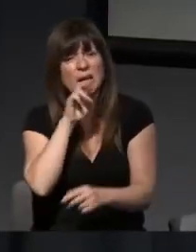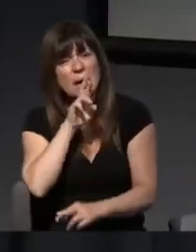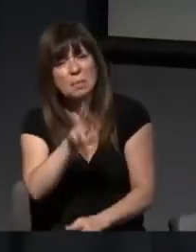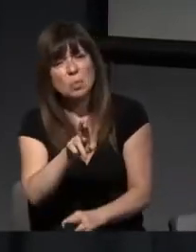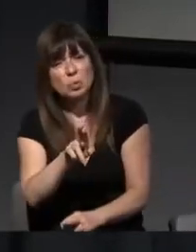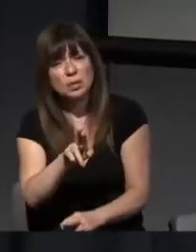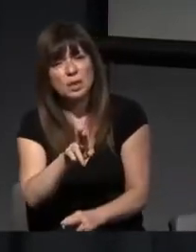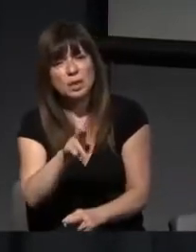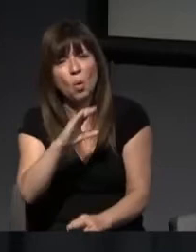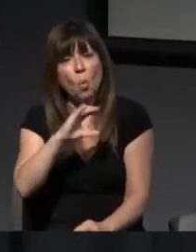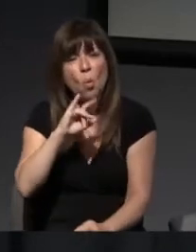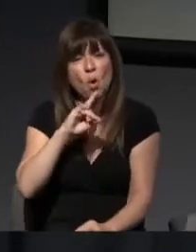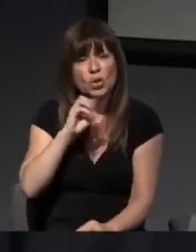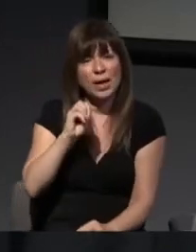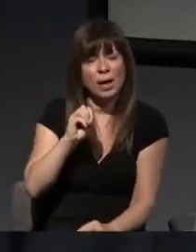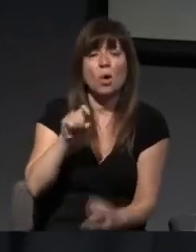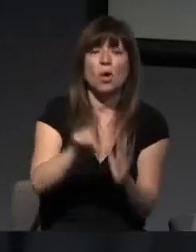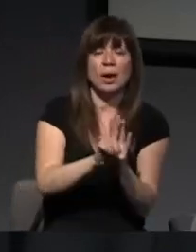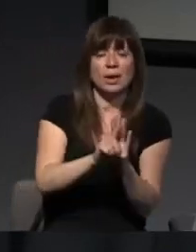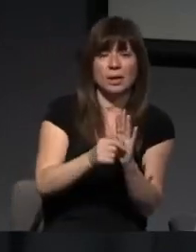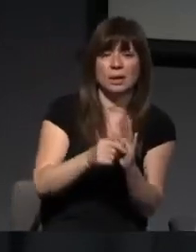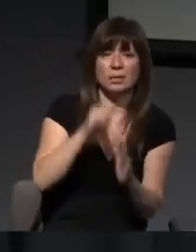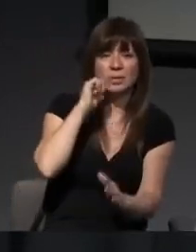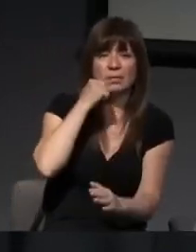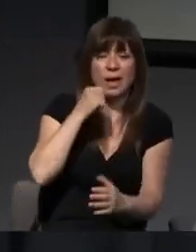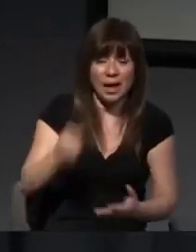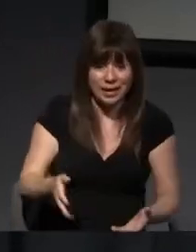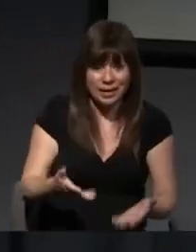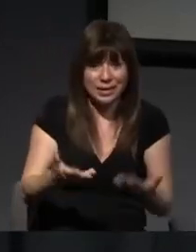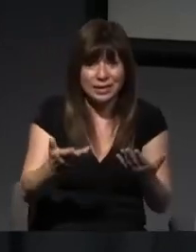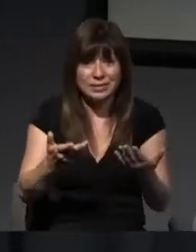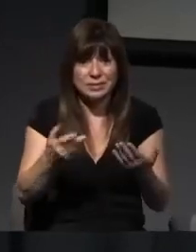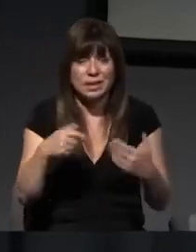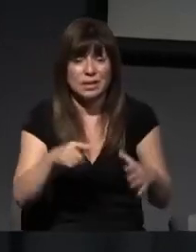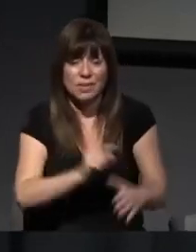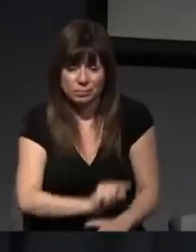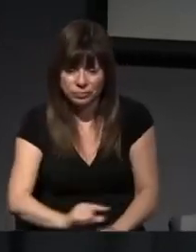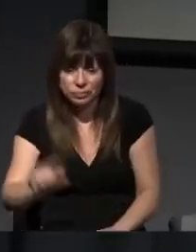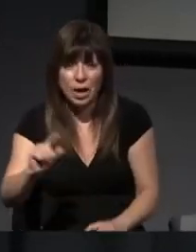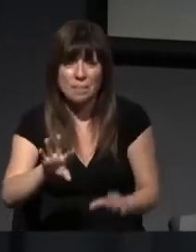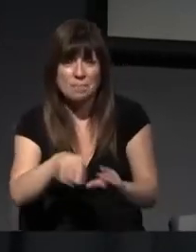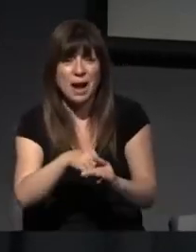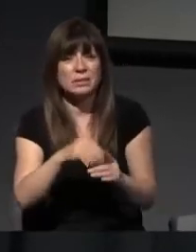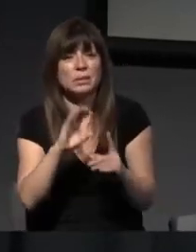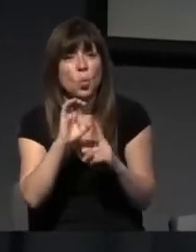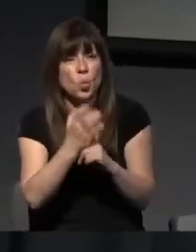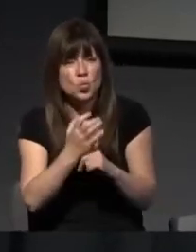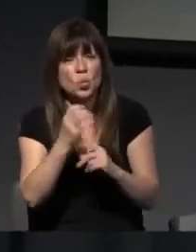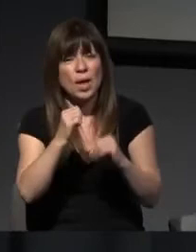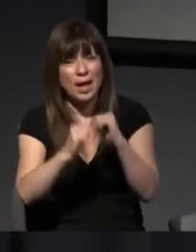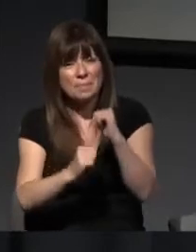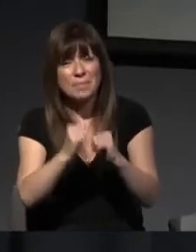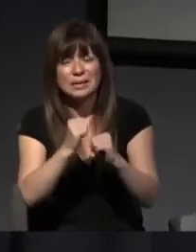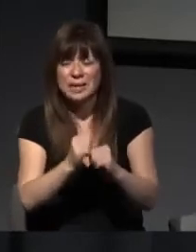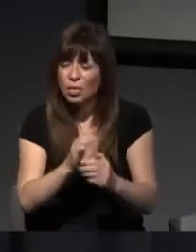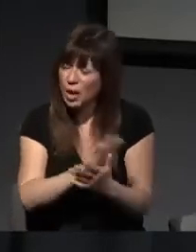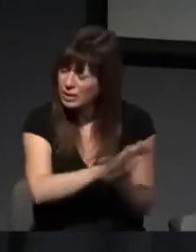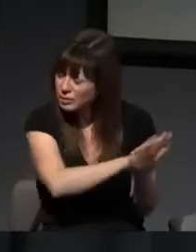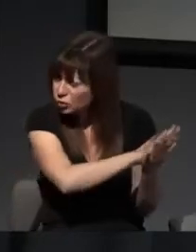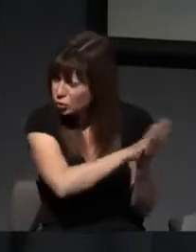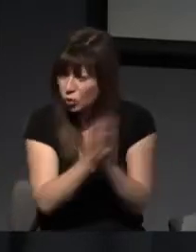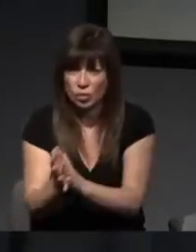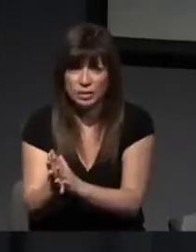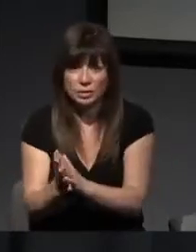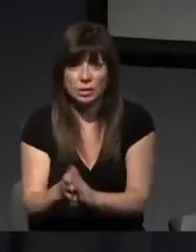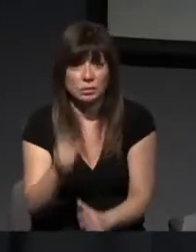con una cuota, es realmente en el fondo incentivar, promover que sea parte de la cultura y que todas las empresas estén en ese cuadrante, que había